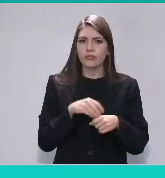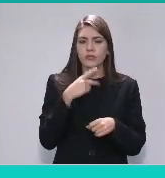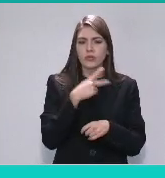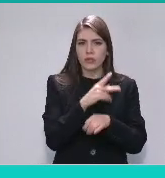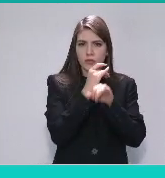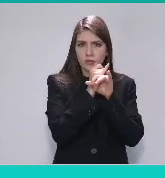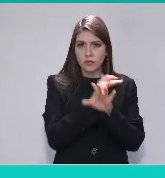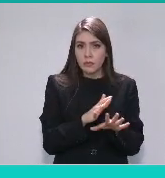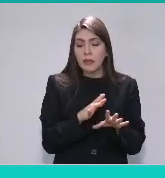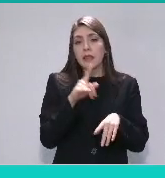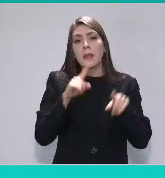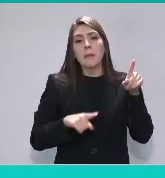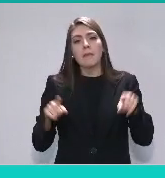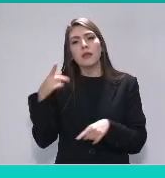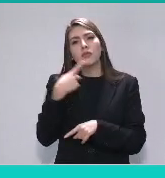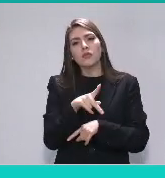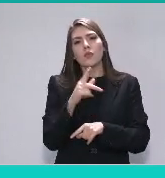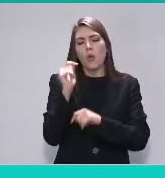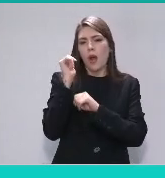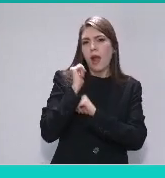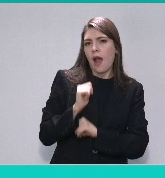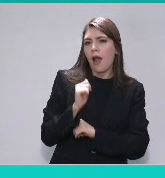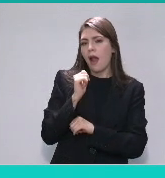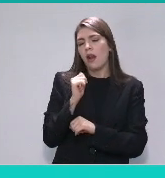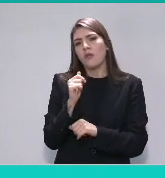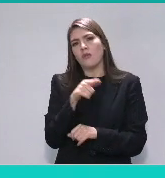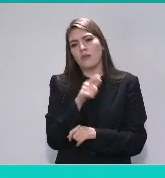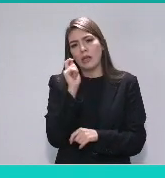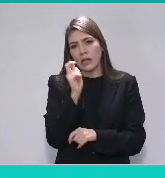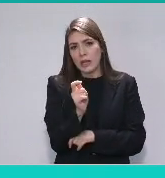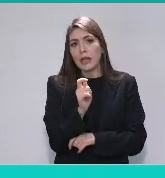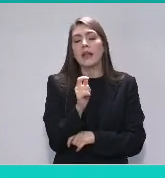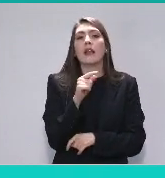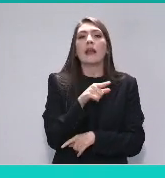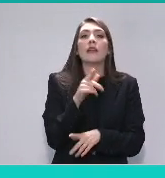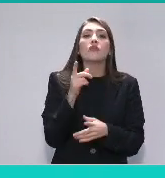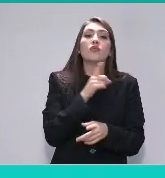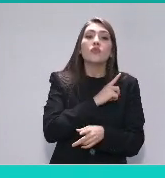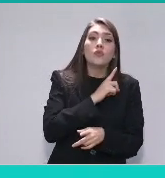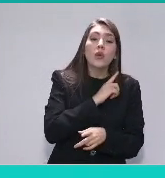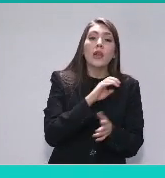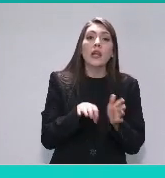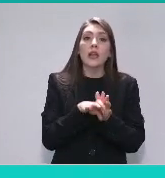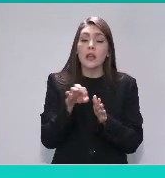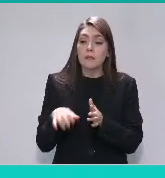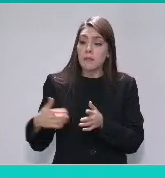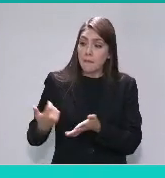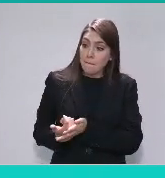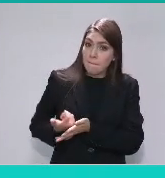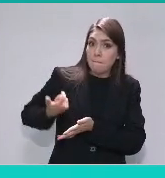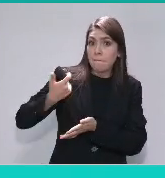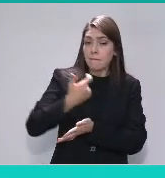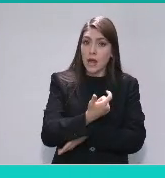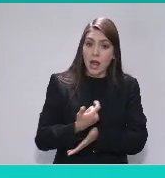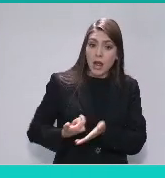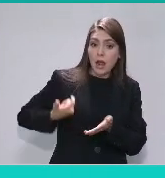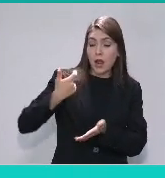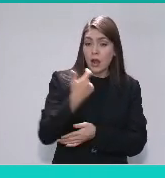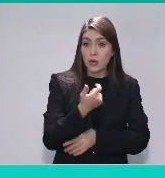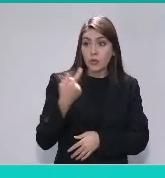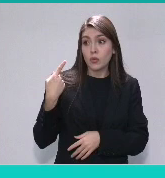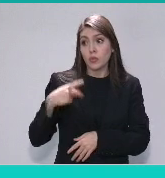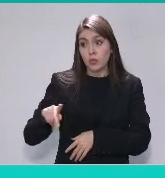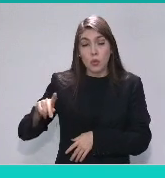que desempeñan salvo que se trate de ingresos recibidos directamente del erario público este